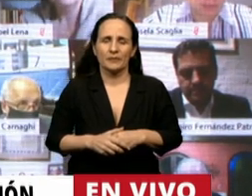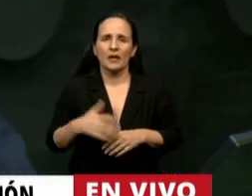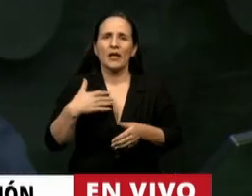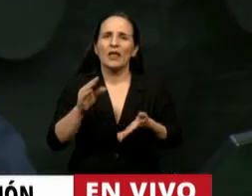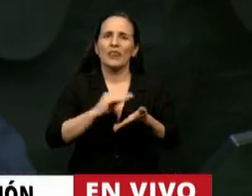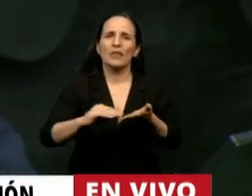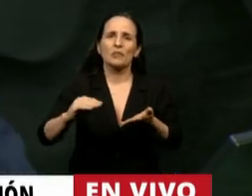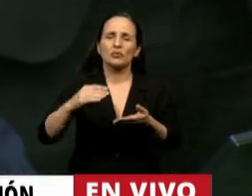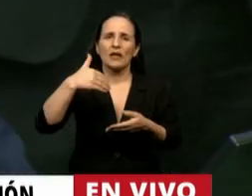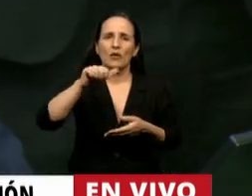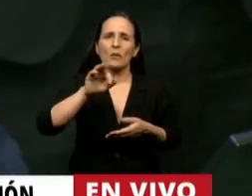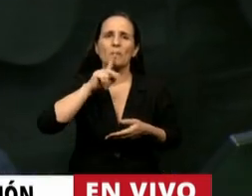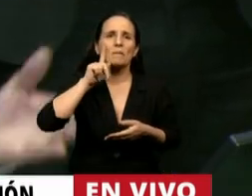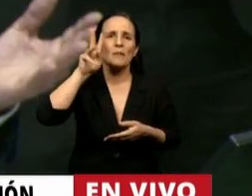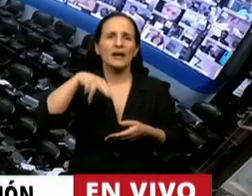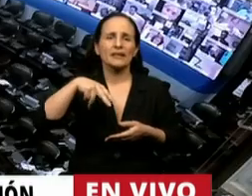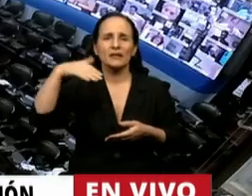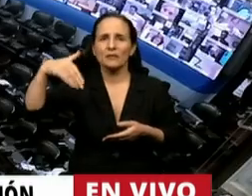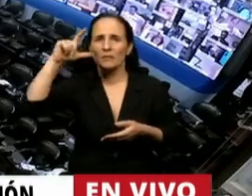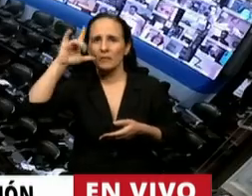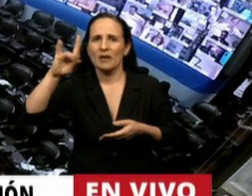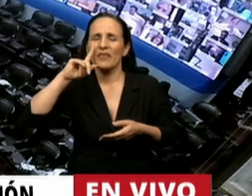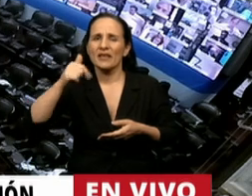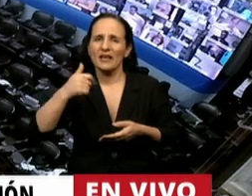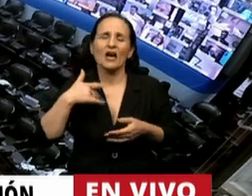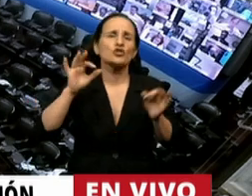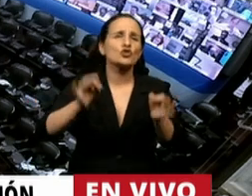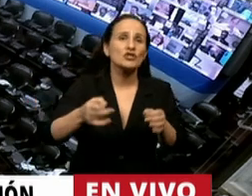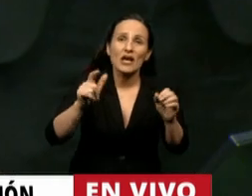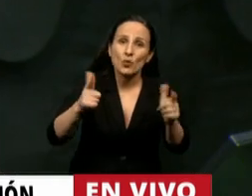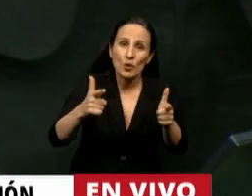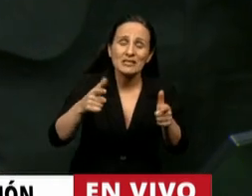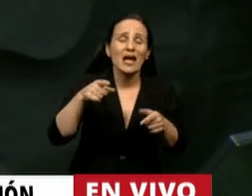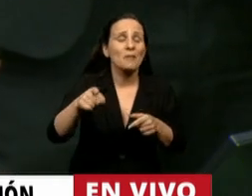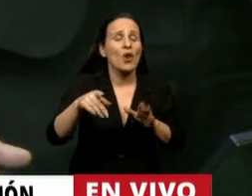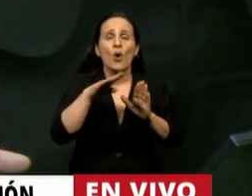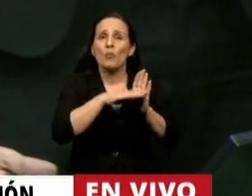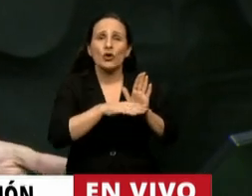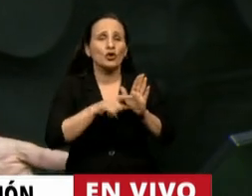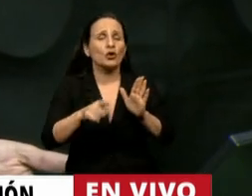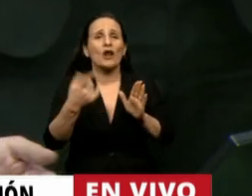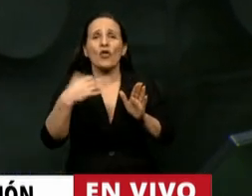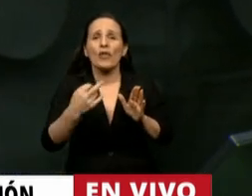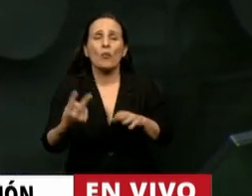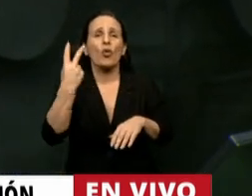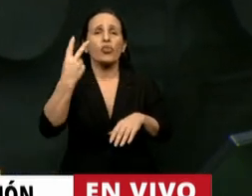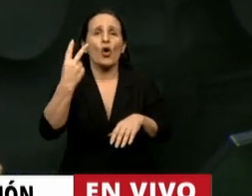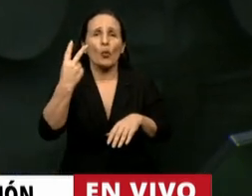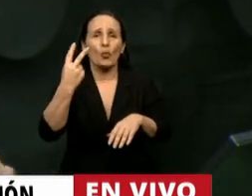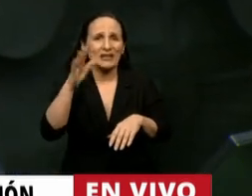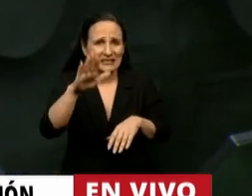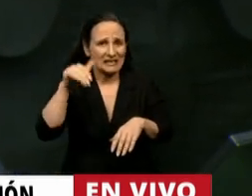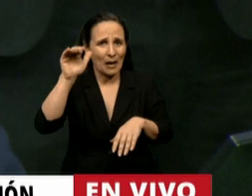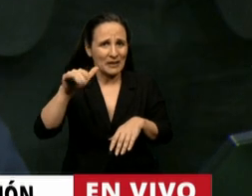Medina Med Yo sé que no está pero tengo por protocolo la obligación de llamar dos veces a la